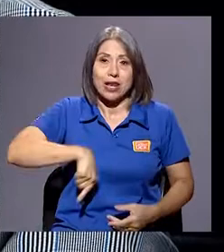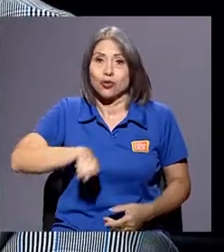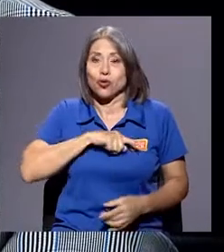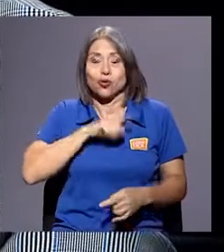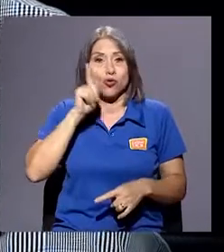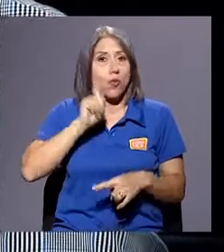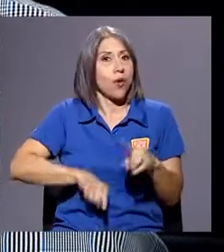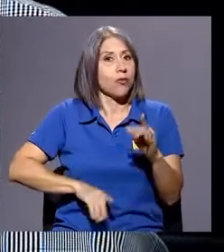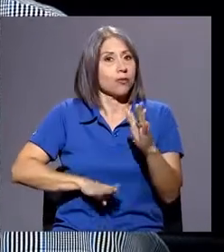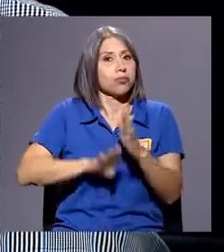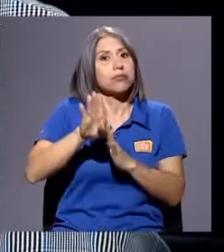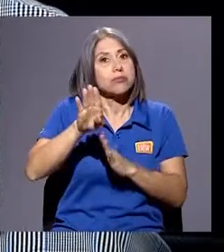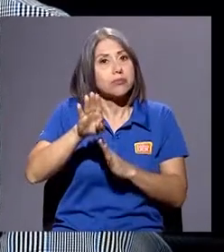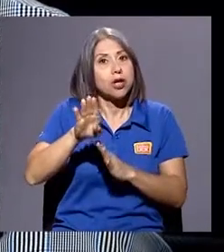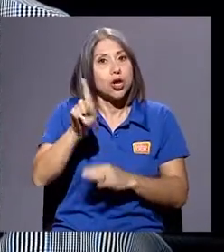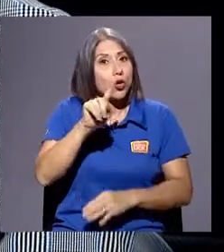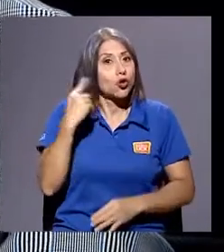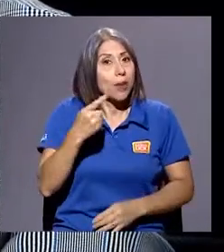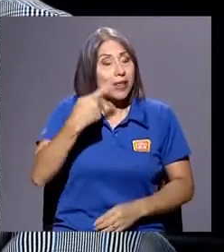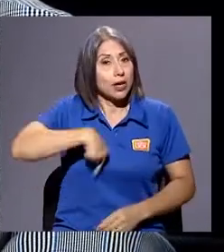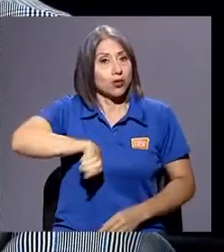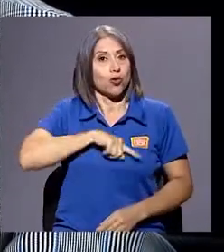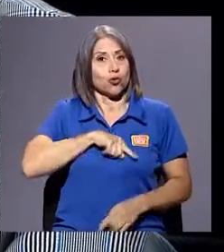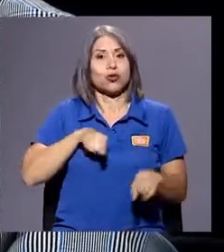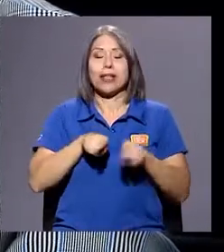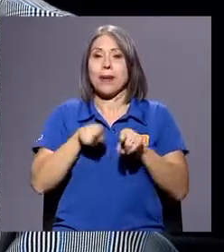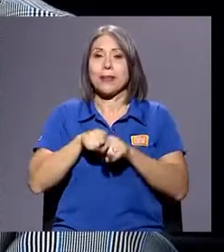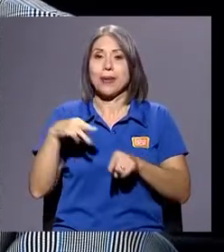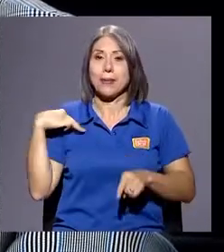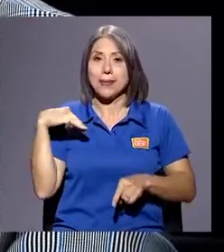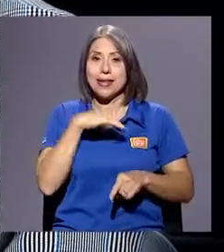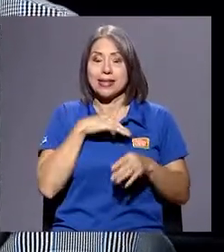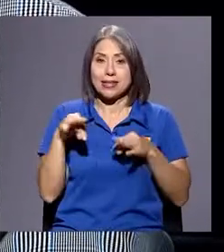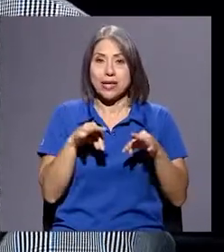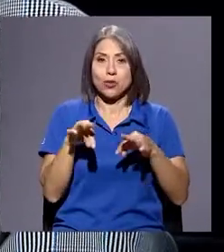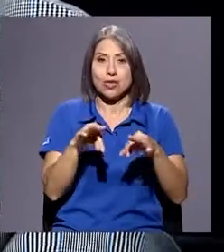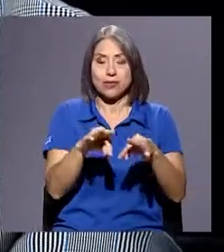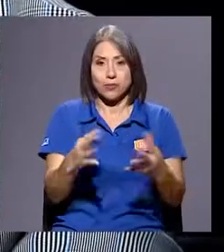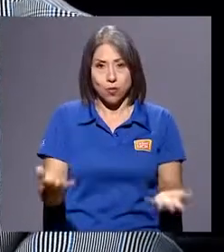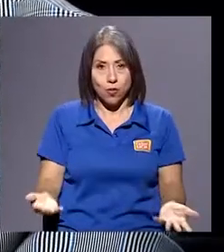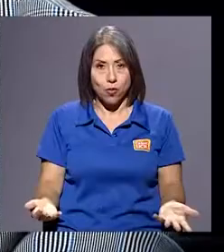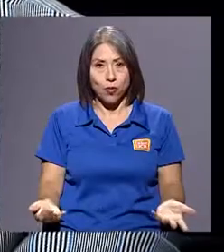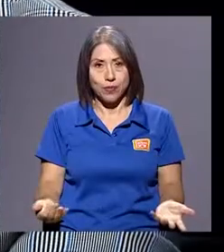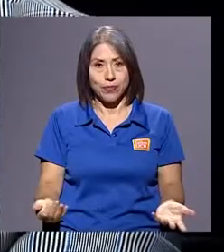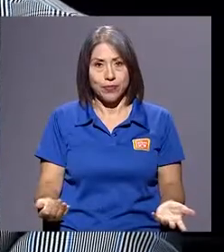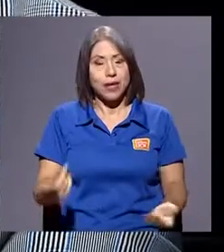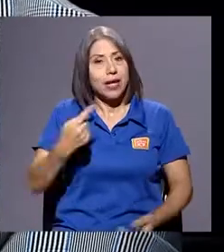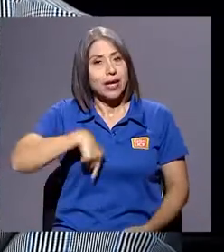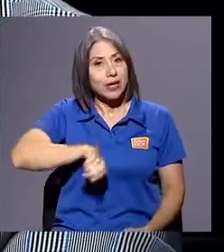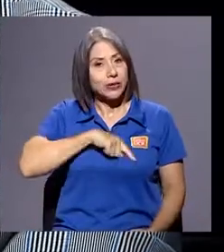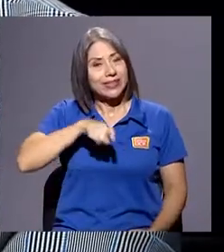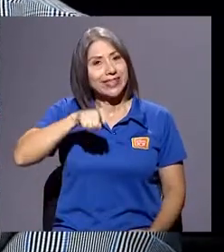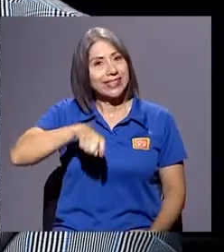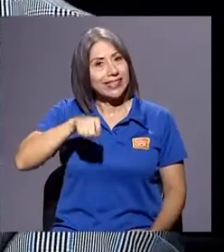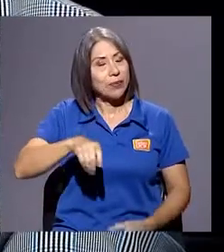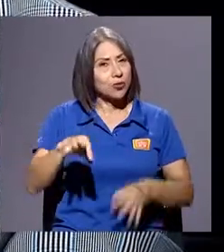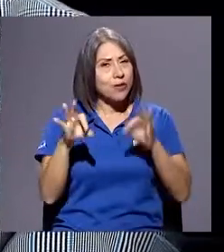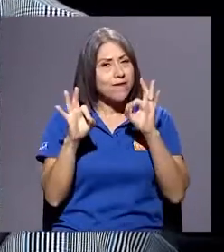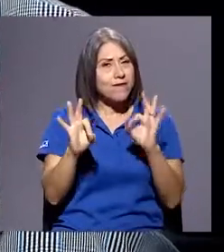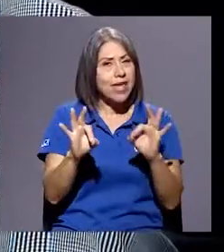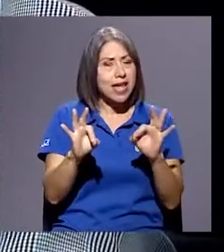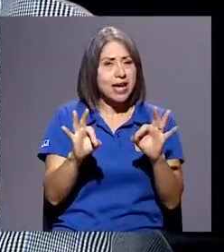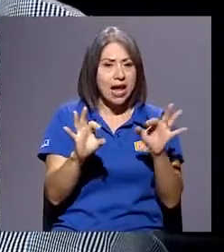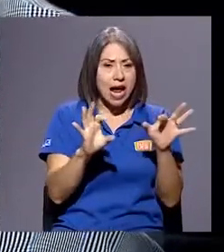y no solo nosotros, se le vuelve muy complejo incluso a la ministra de Turismo. Es decir, necesitamos estar bien